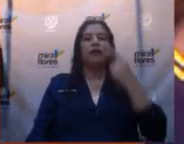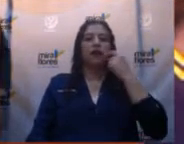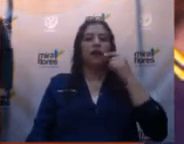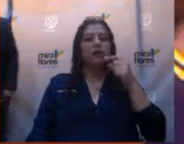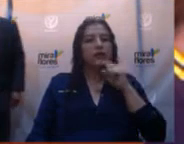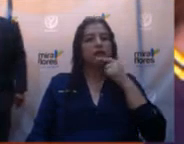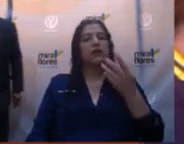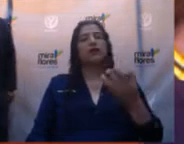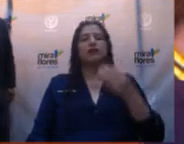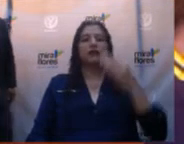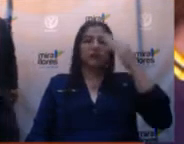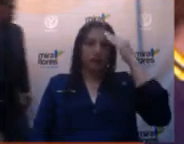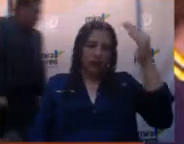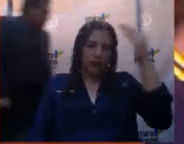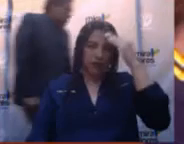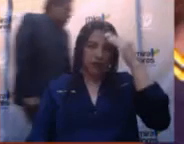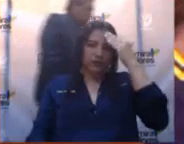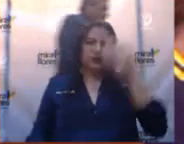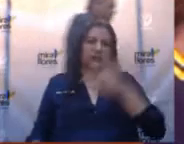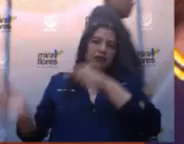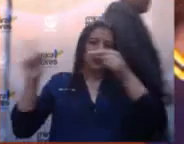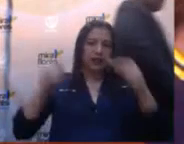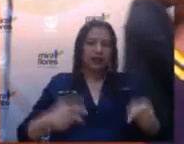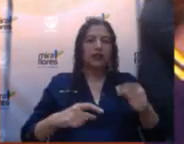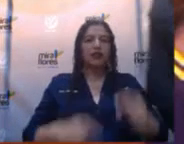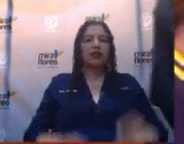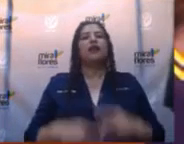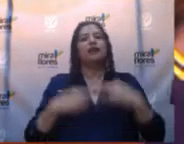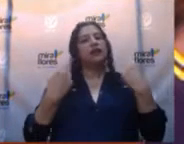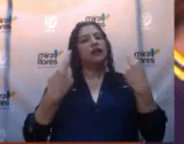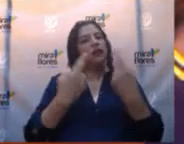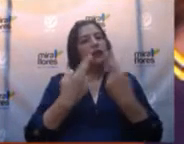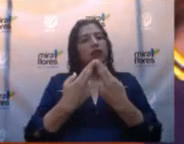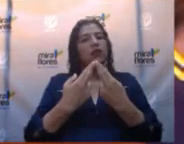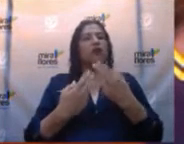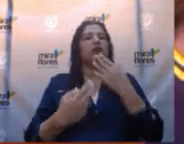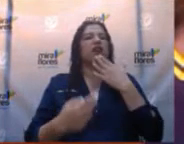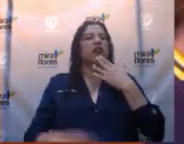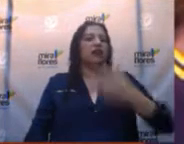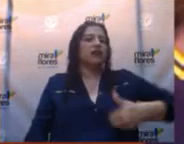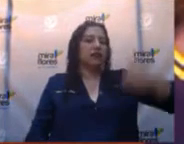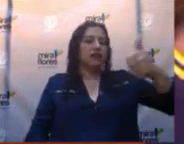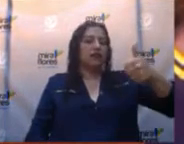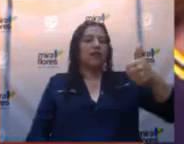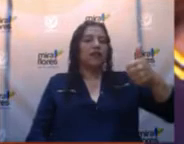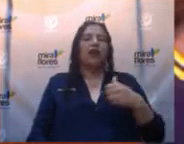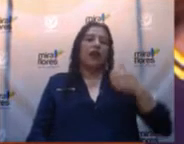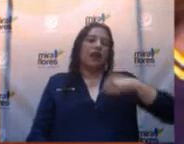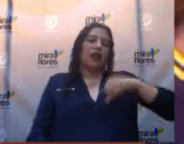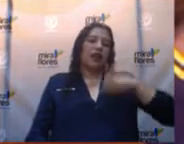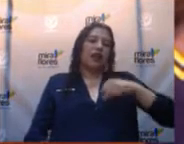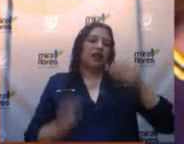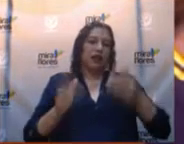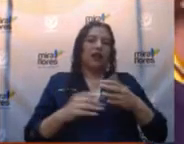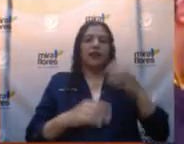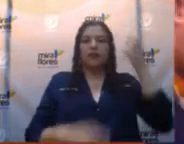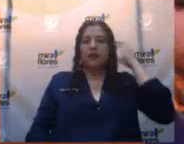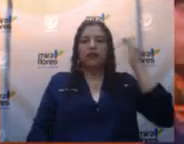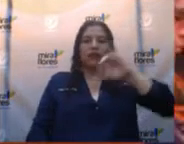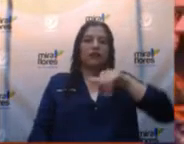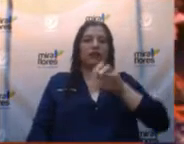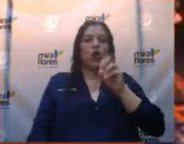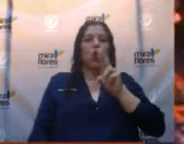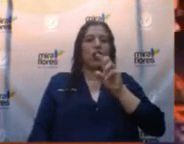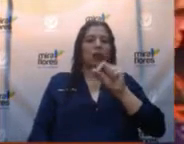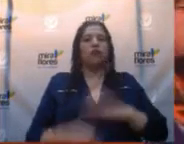señores, saludamos la presencia en esta sesión solemne de quien la preside, el doctor Jorge Muñoz Wells, alcalde de